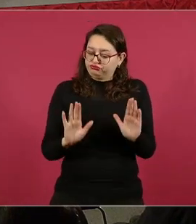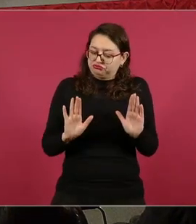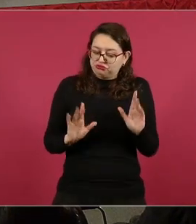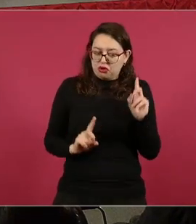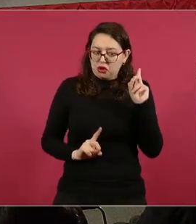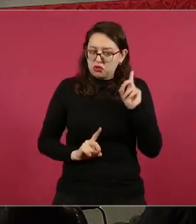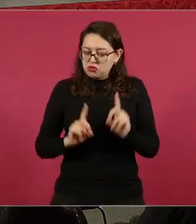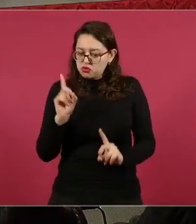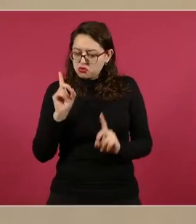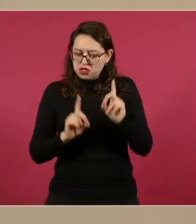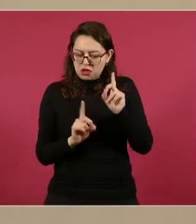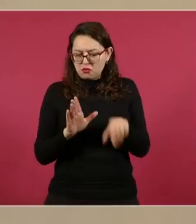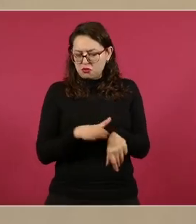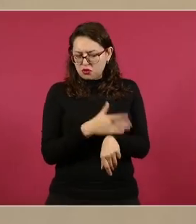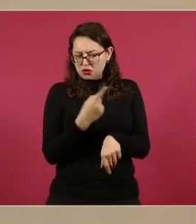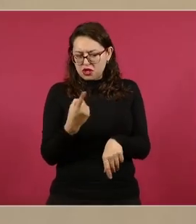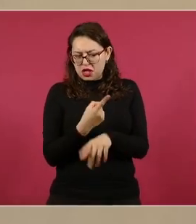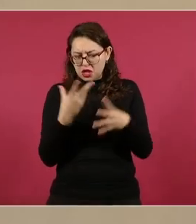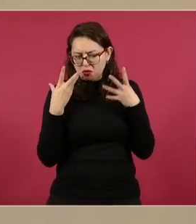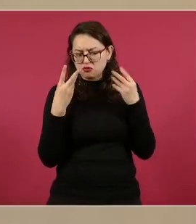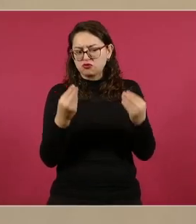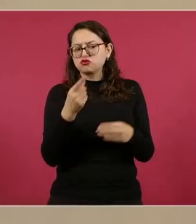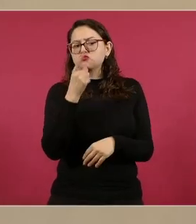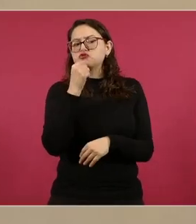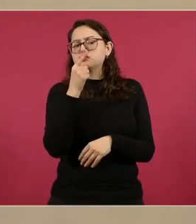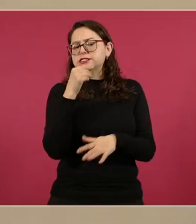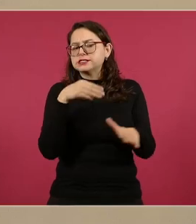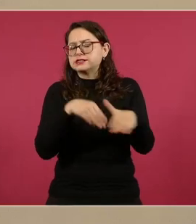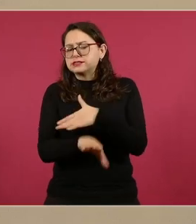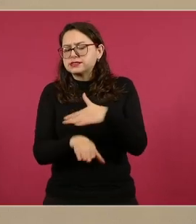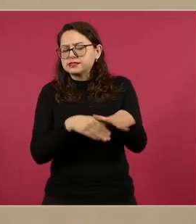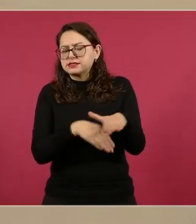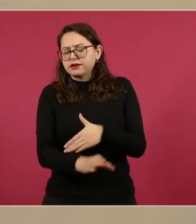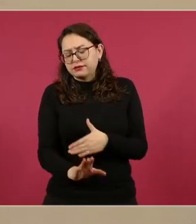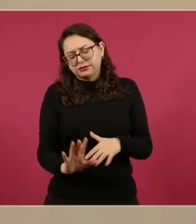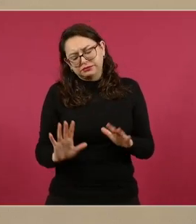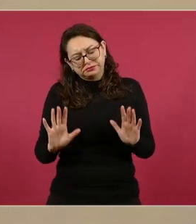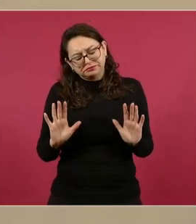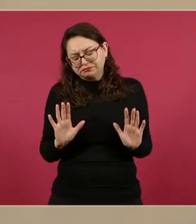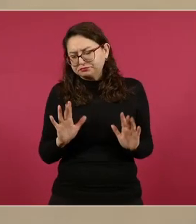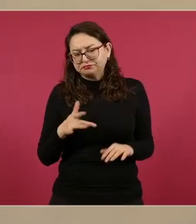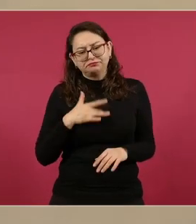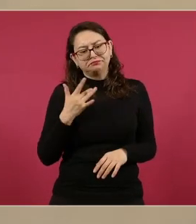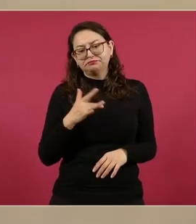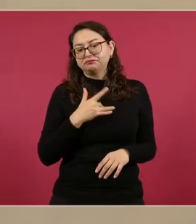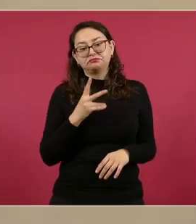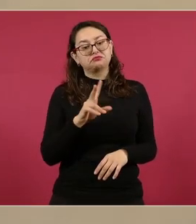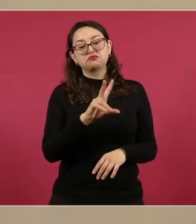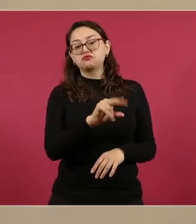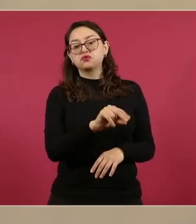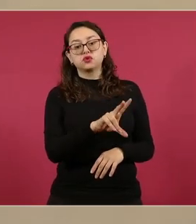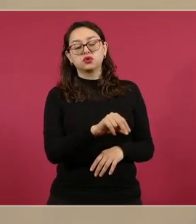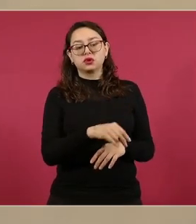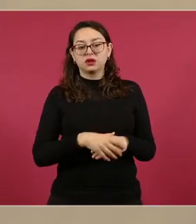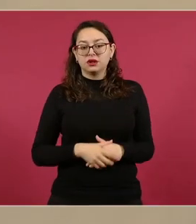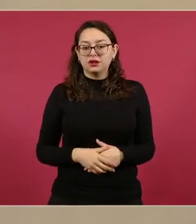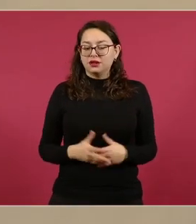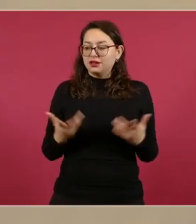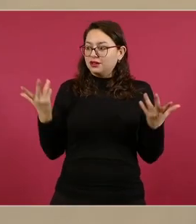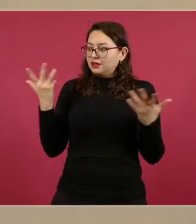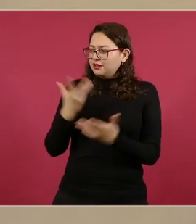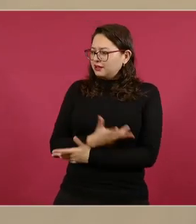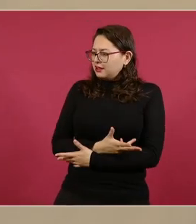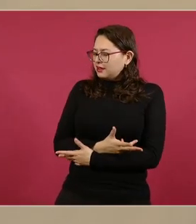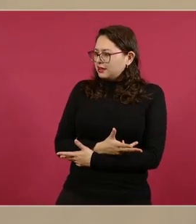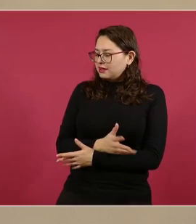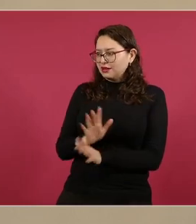servidores públicos intervinieron en la diligencia. Aquí el juez Díaz Cruz confundió los elementos que brindaban